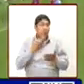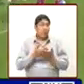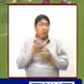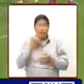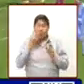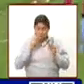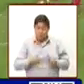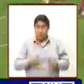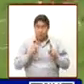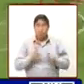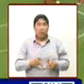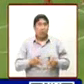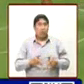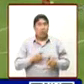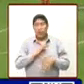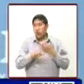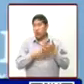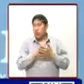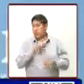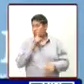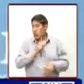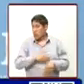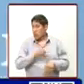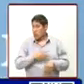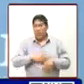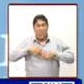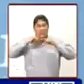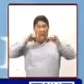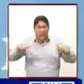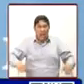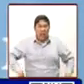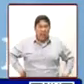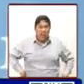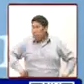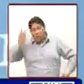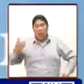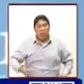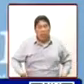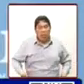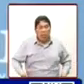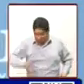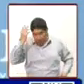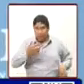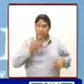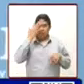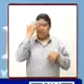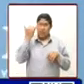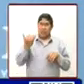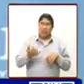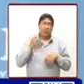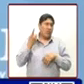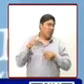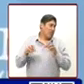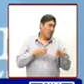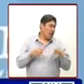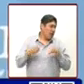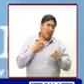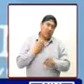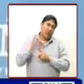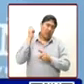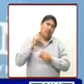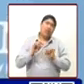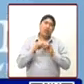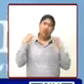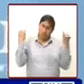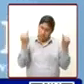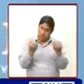Dejar de todo el tiempo gritar en el estadio en contra del técnico, de los jugadores, porque lo único que hace es perjudicar a la